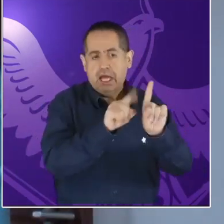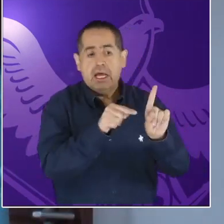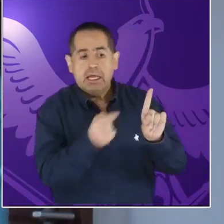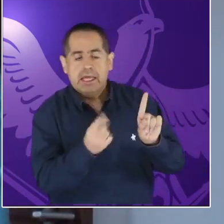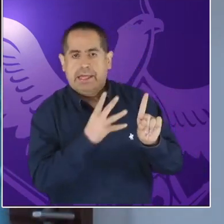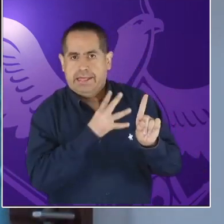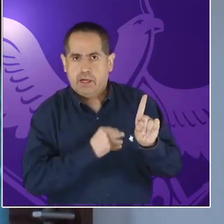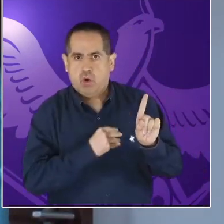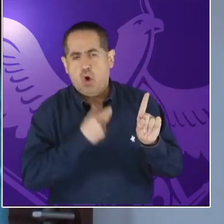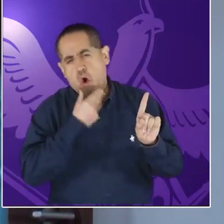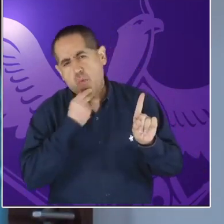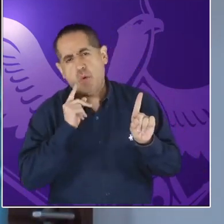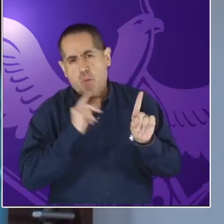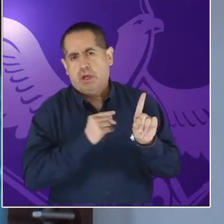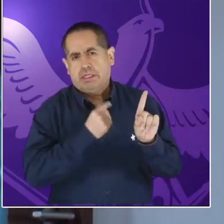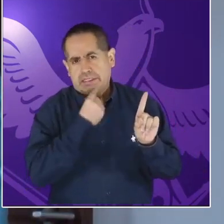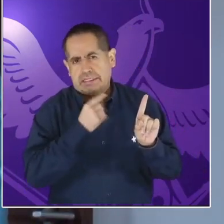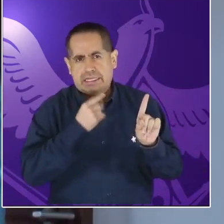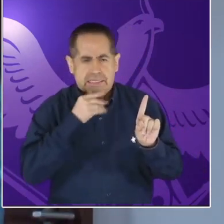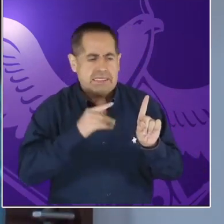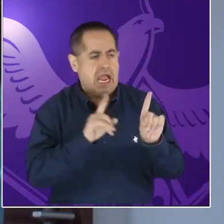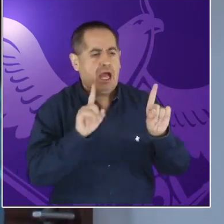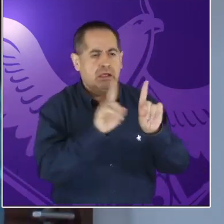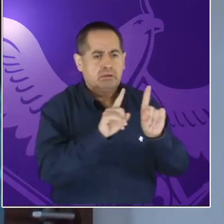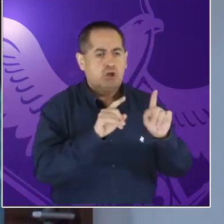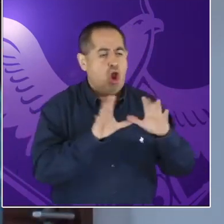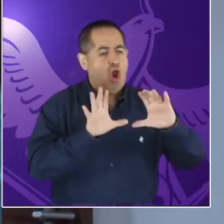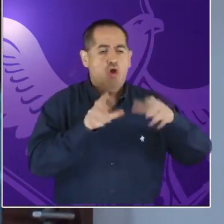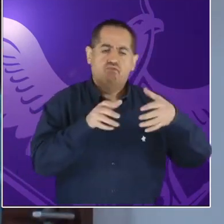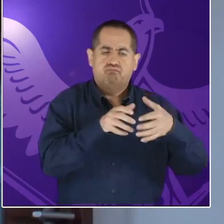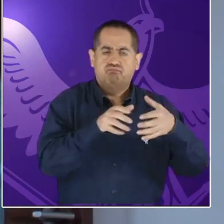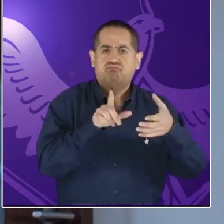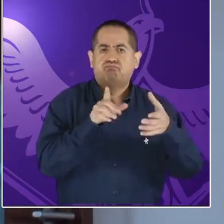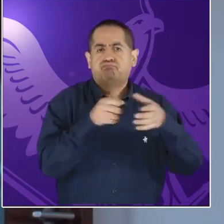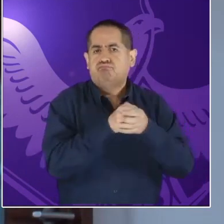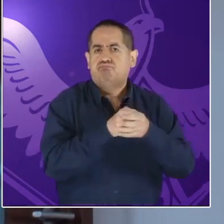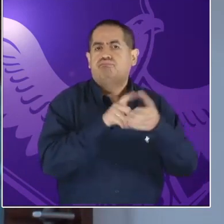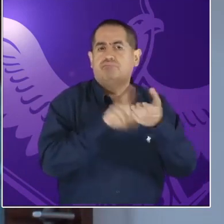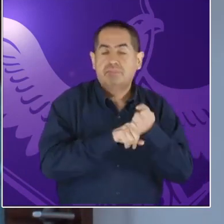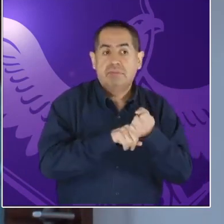hijas que están bajo un poder parental, ha